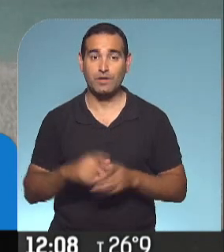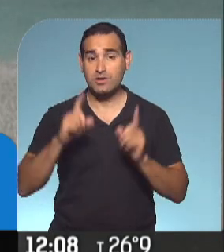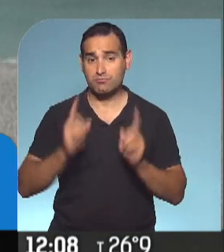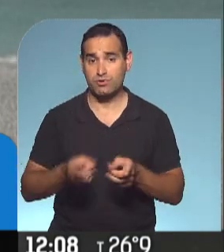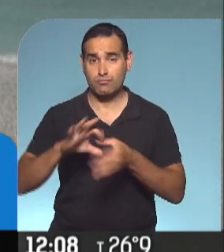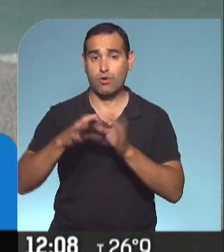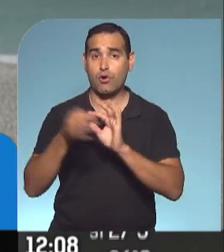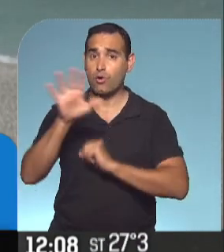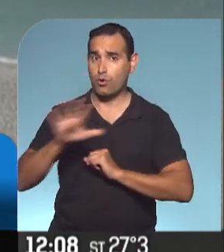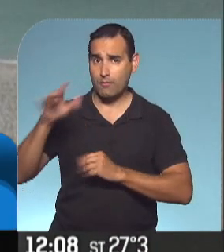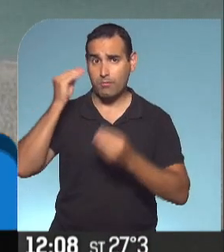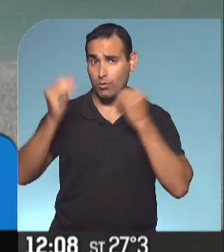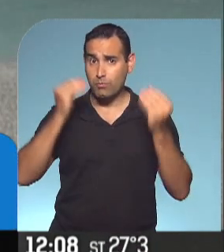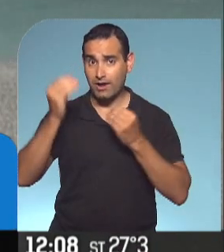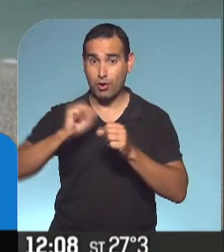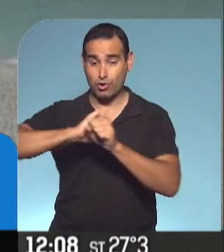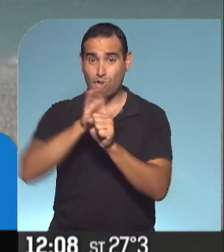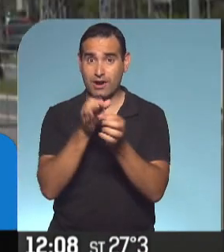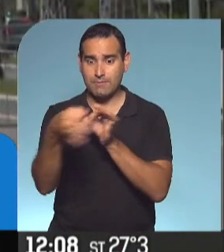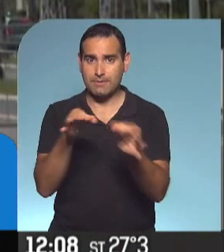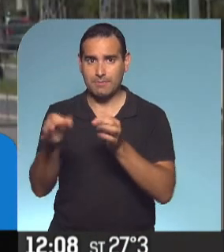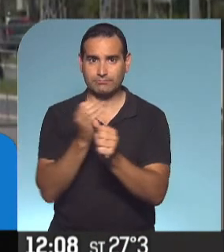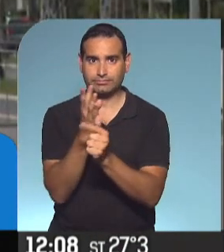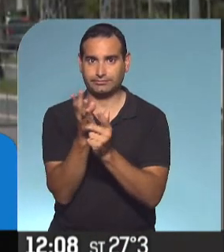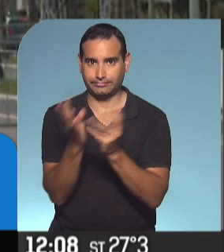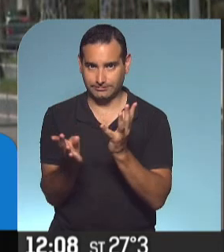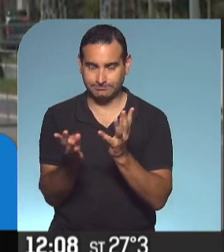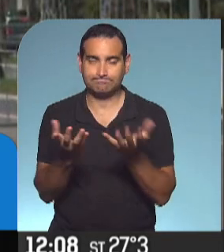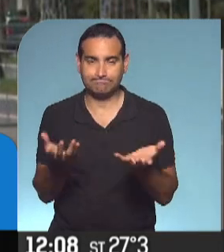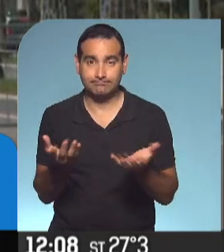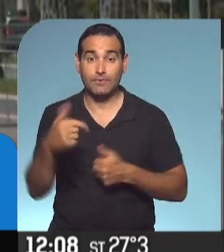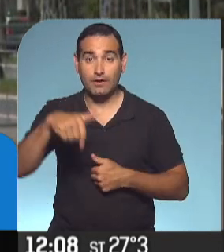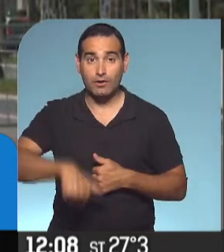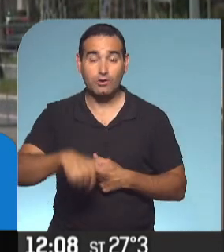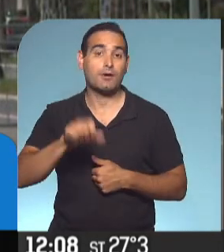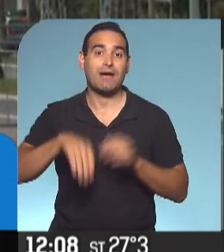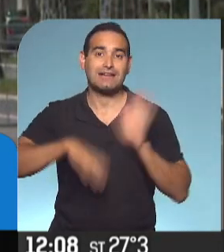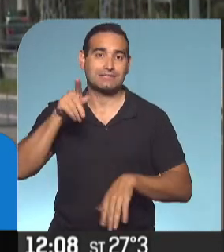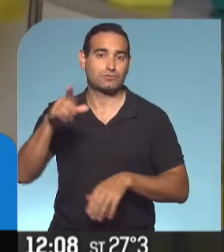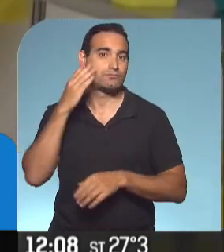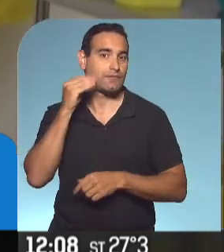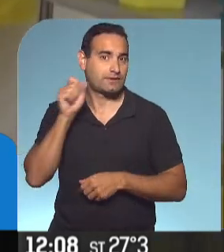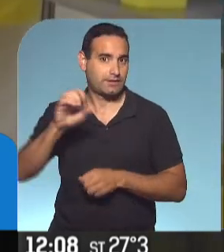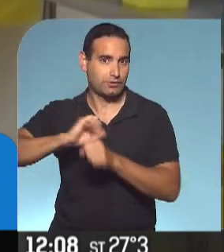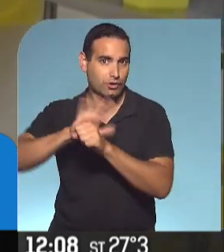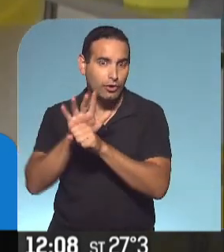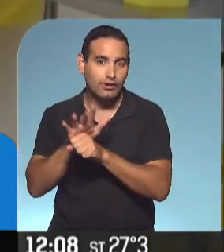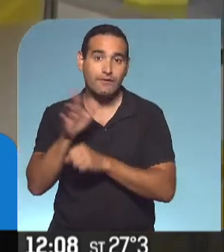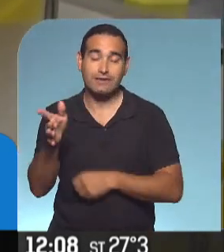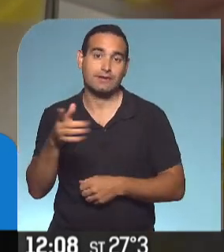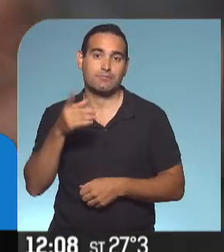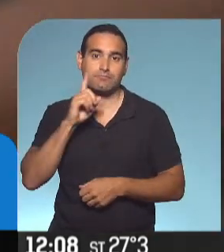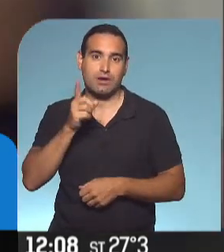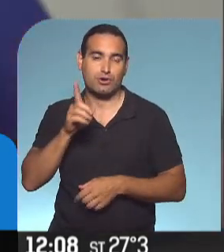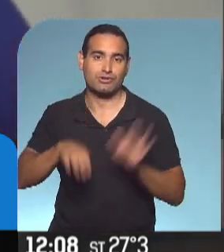crece la preocupación por las mutaciones del coronavirus en este caso la cepa dominante es la británica que sería hasta un